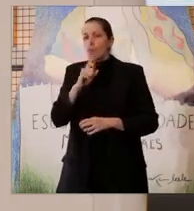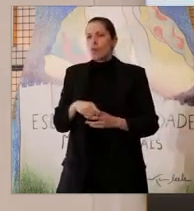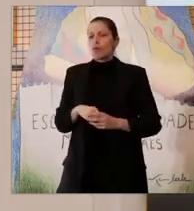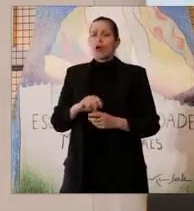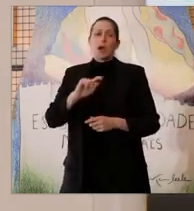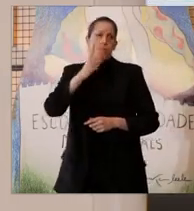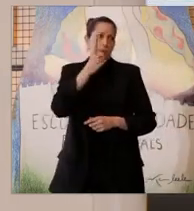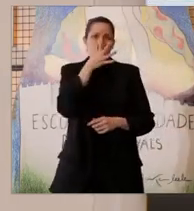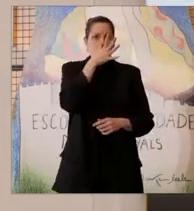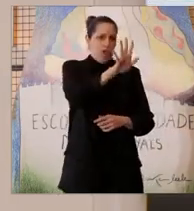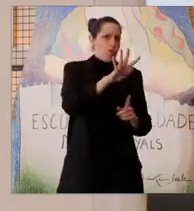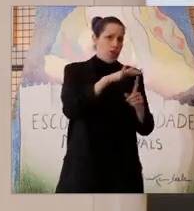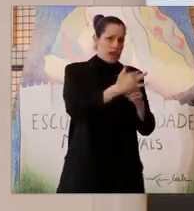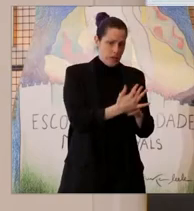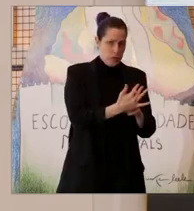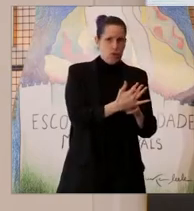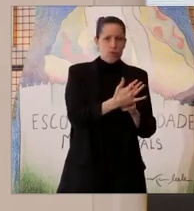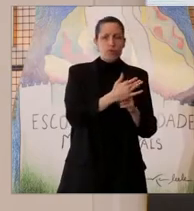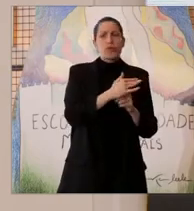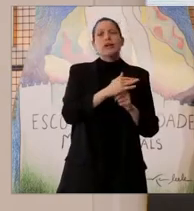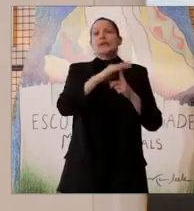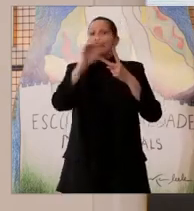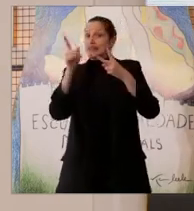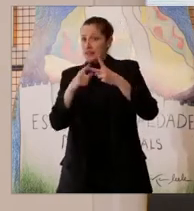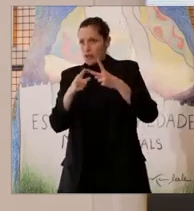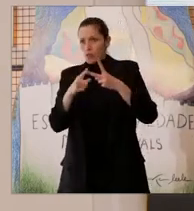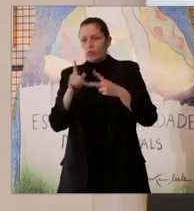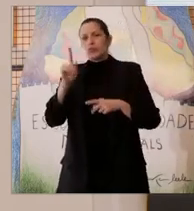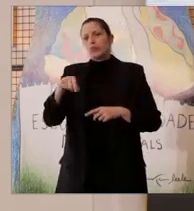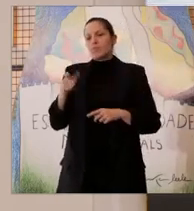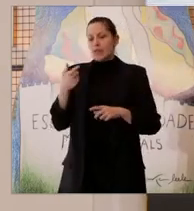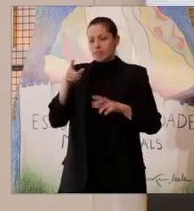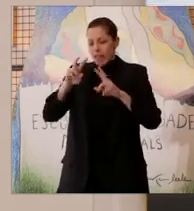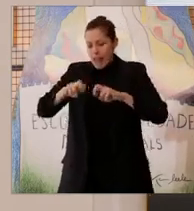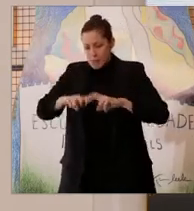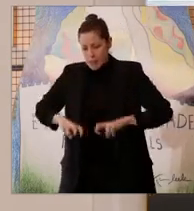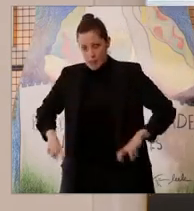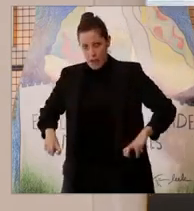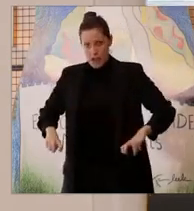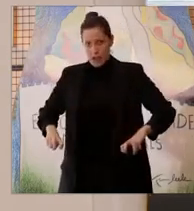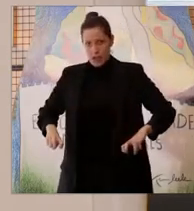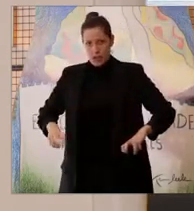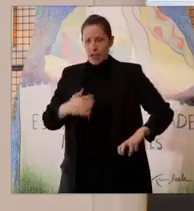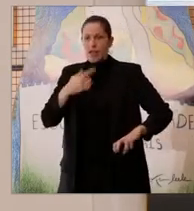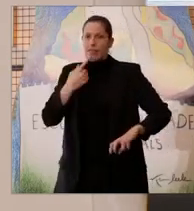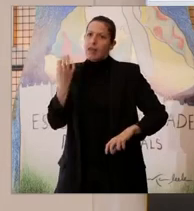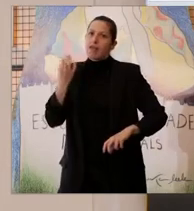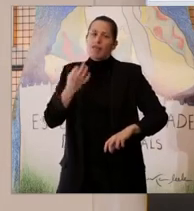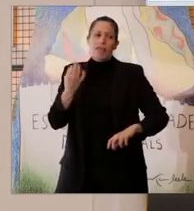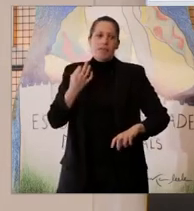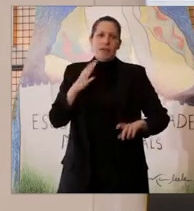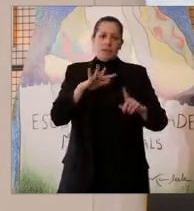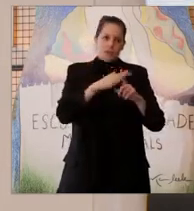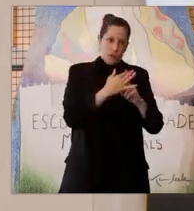Y en segundo lugar investigando y haciendo periodismo con esa situación quiero decir no se trata solo